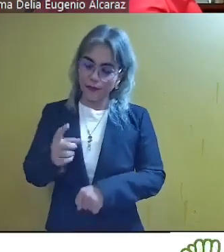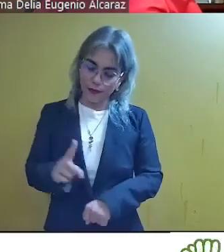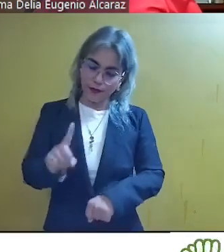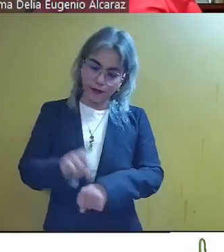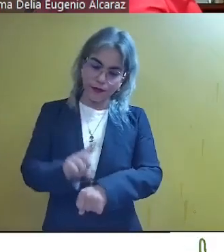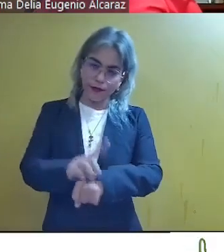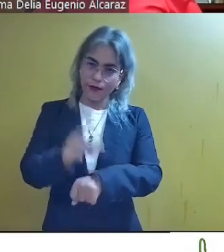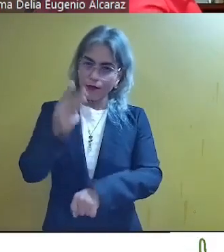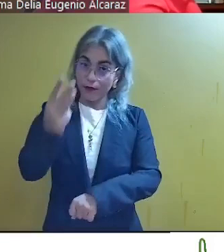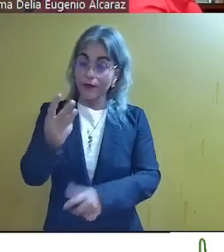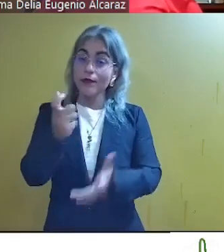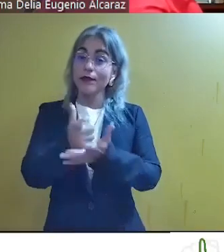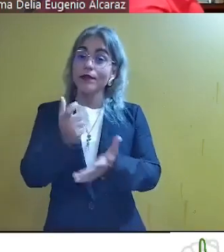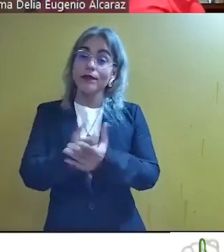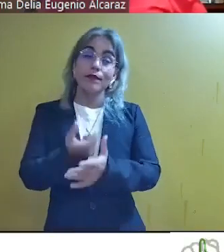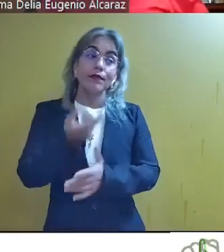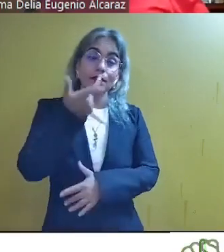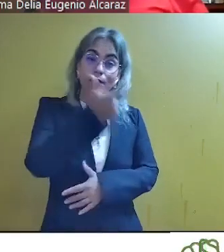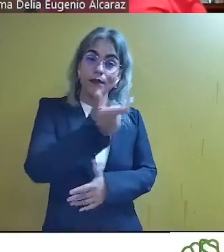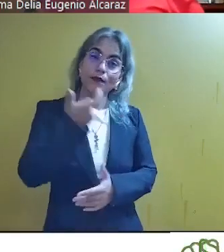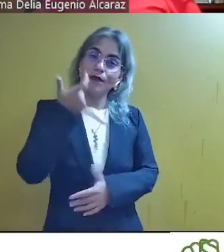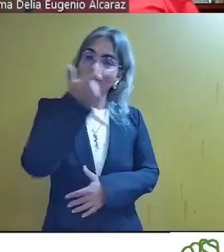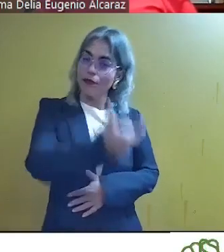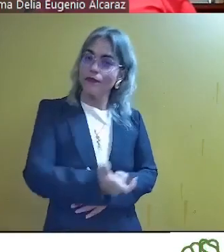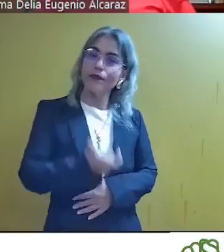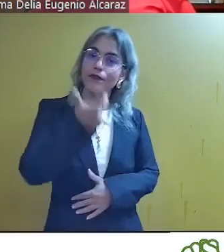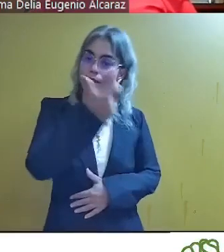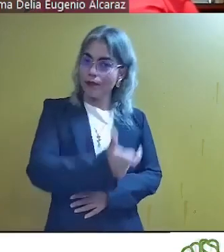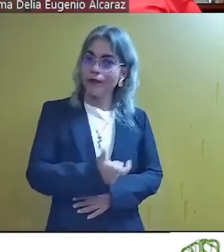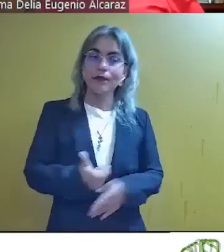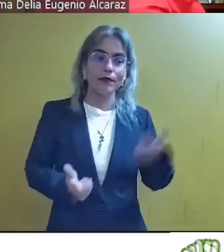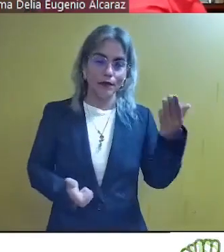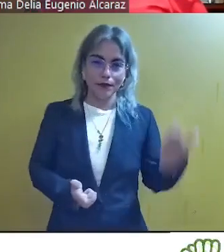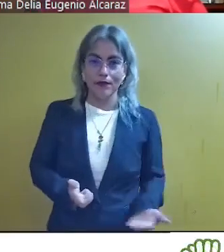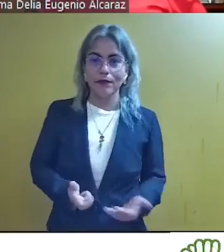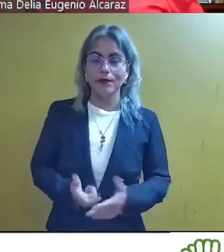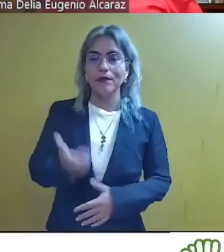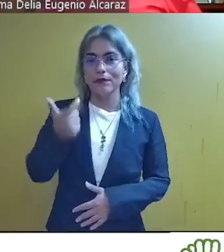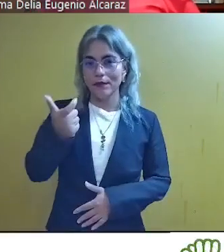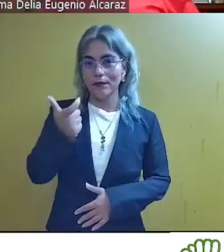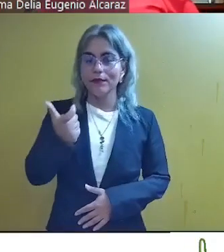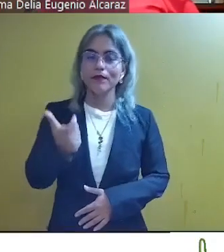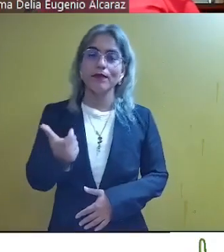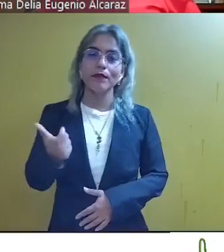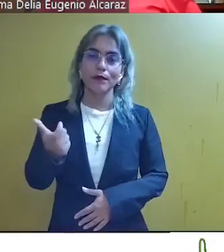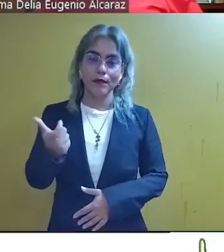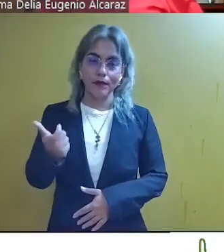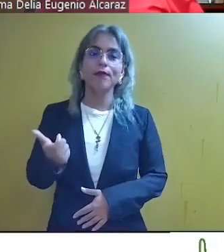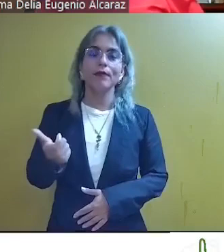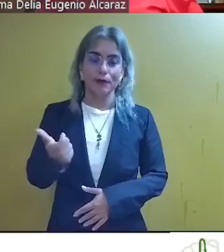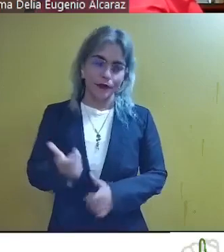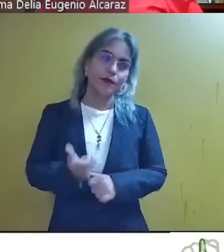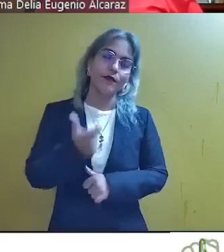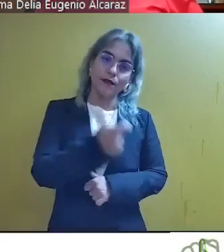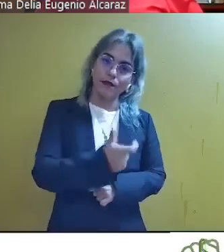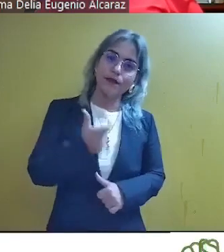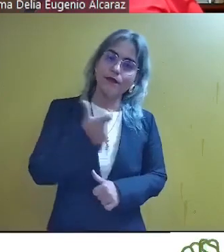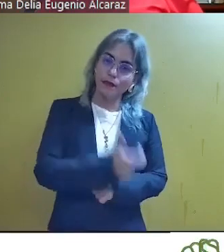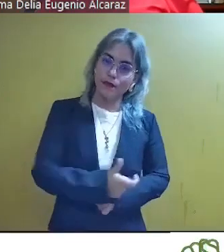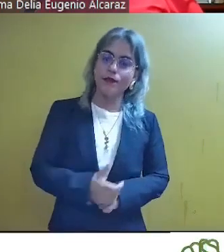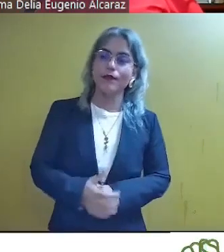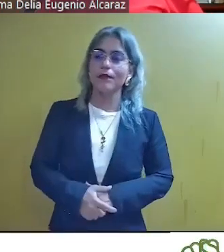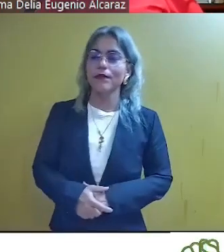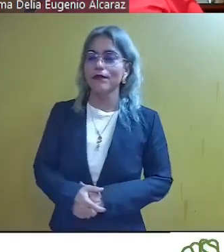mediante depósito en efectivo o transferencia a la cuenta que al efecto señala la actora las cantidades adeudadas hasta el momento de la emisión de la presente